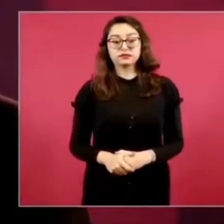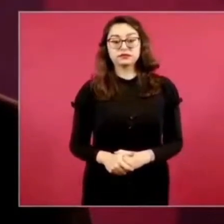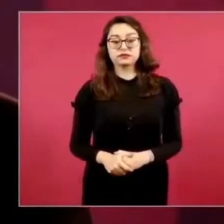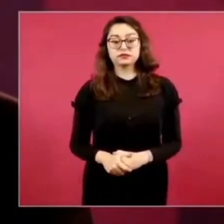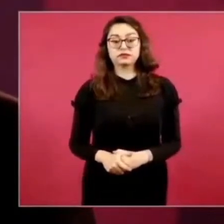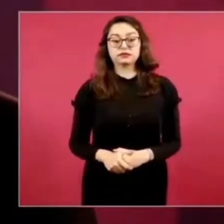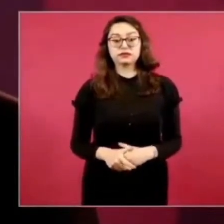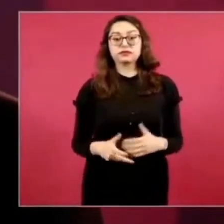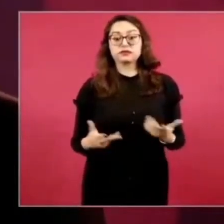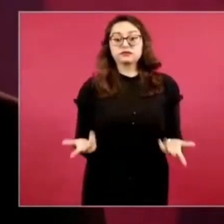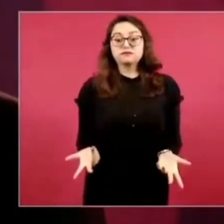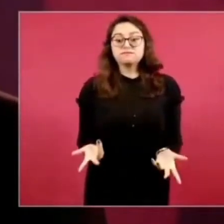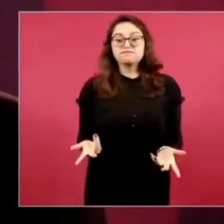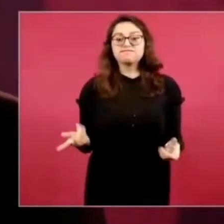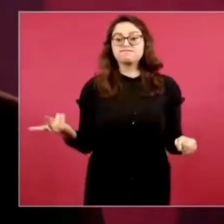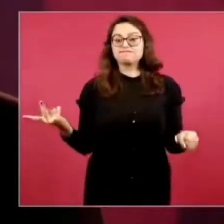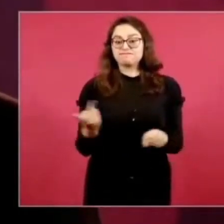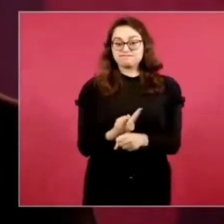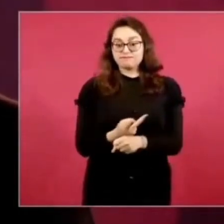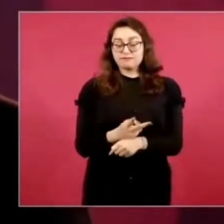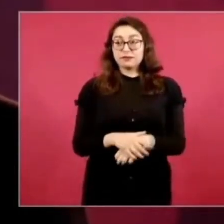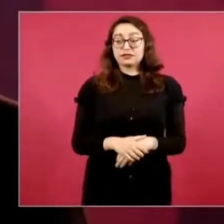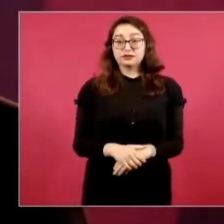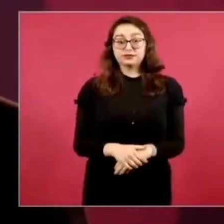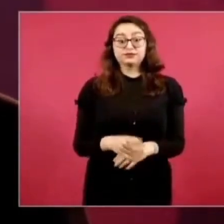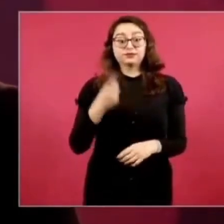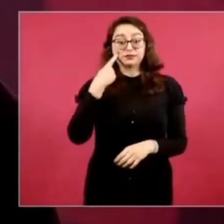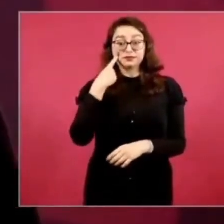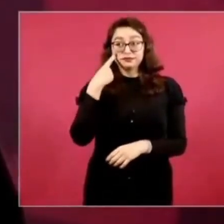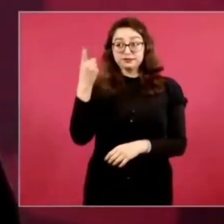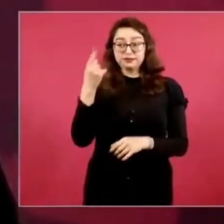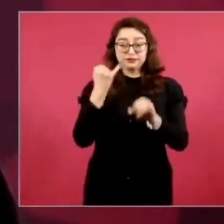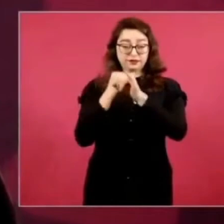de la inflación que produjo la guerra